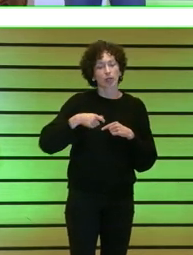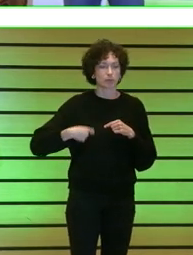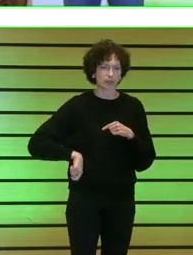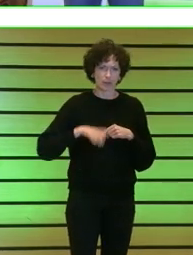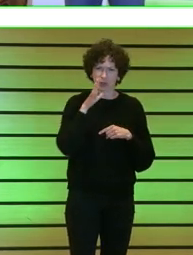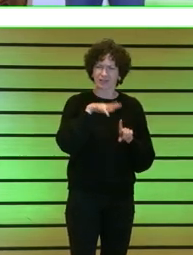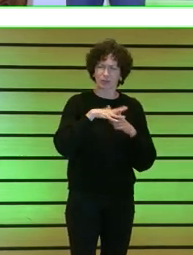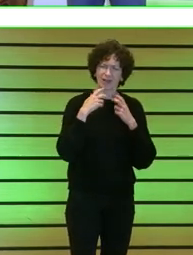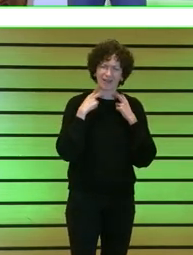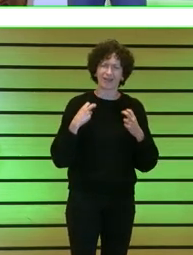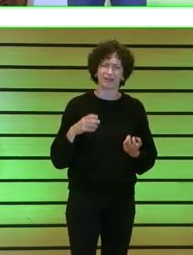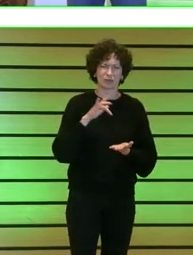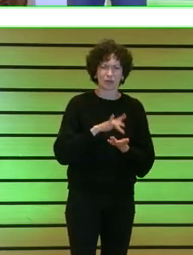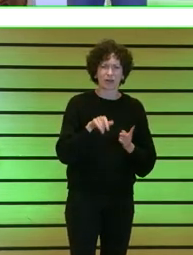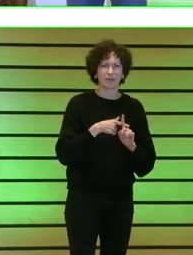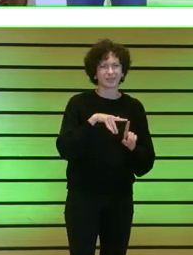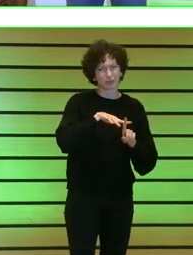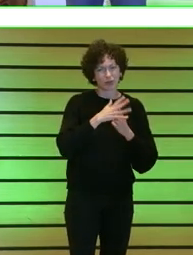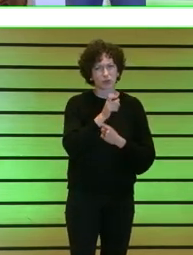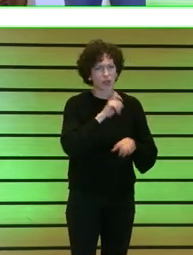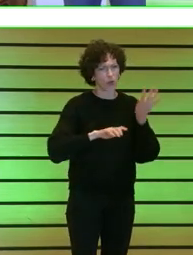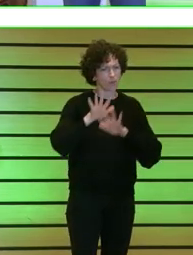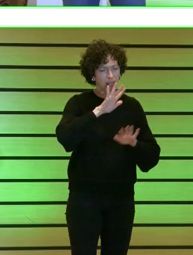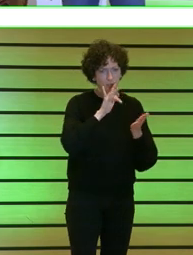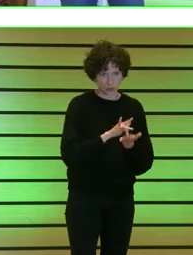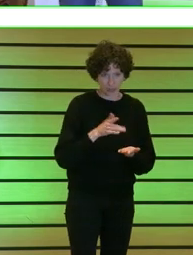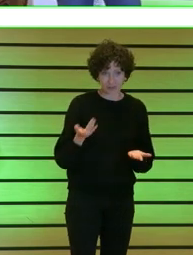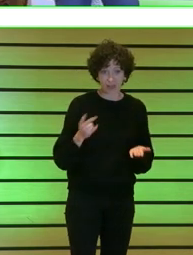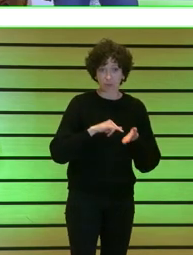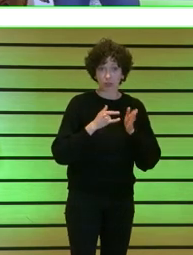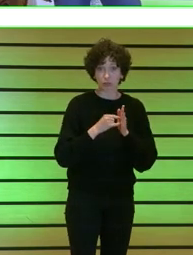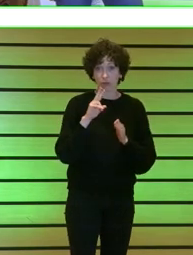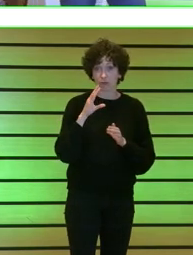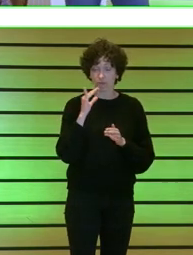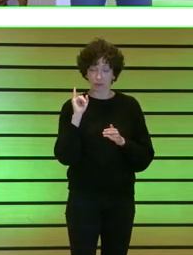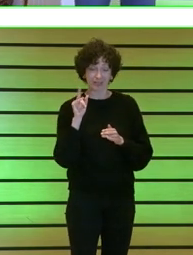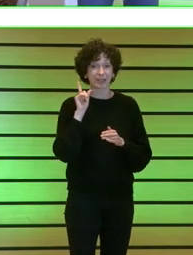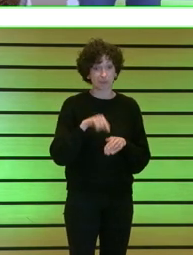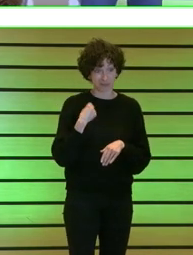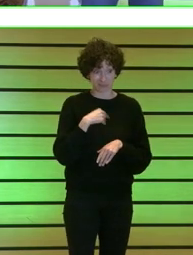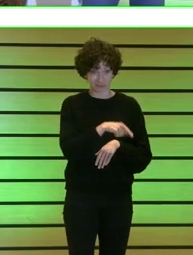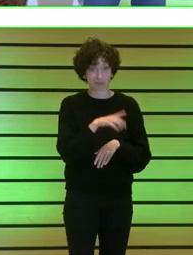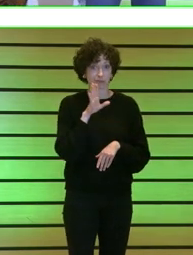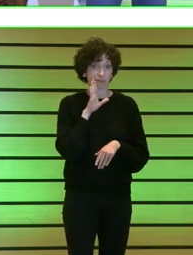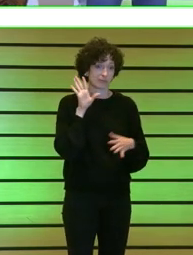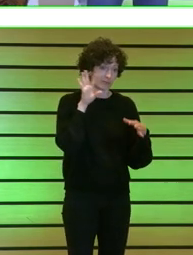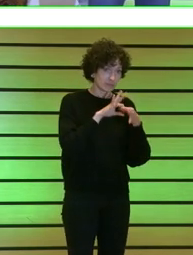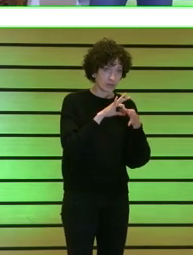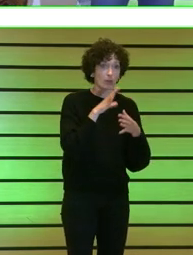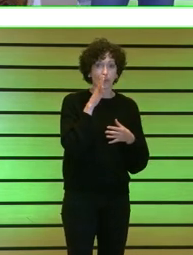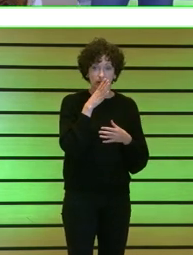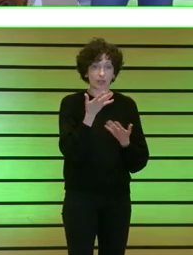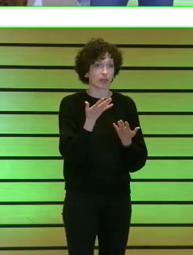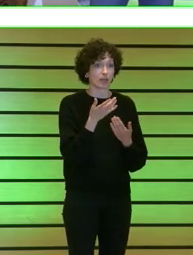situaciones de estrés y que manejan situaciones complejas y esto del proyecto UCI va también de eso porque tan